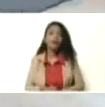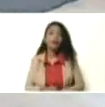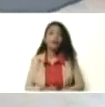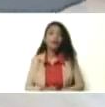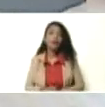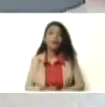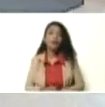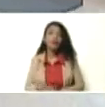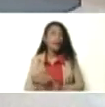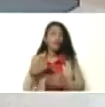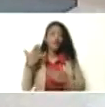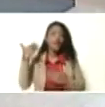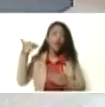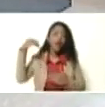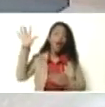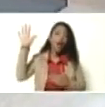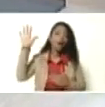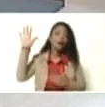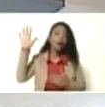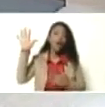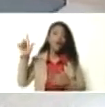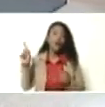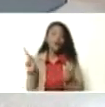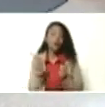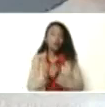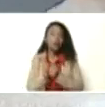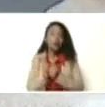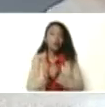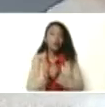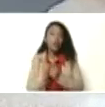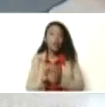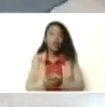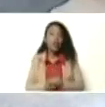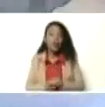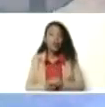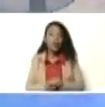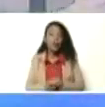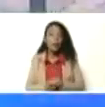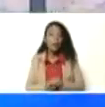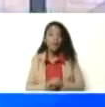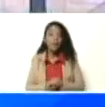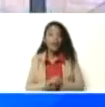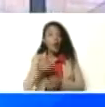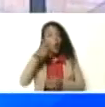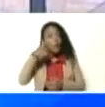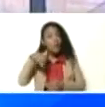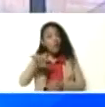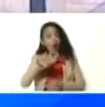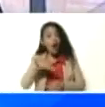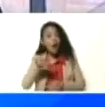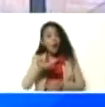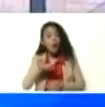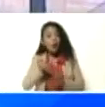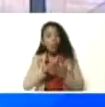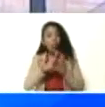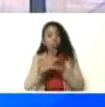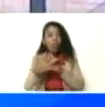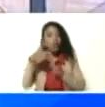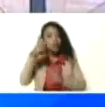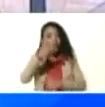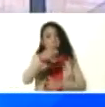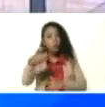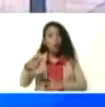de por allá, de las esquinas y los recovecos, los pueblos, barrios y ciudades del país,